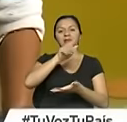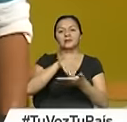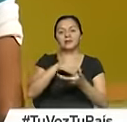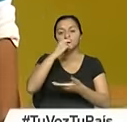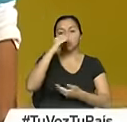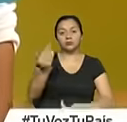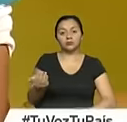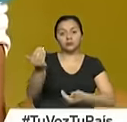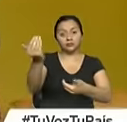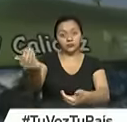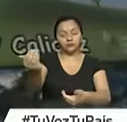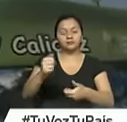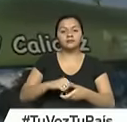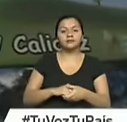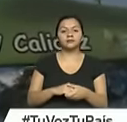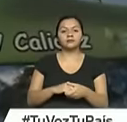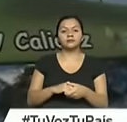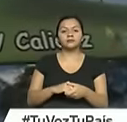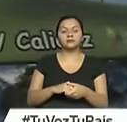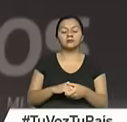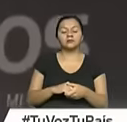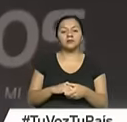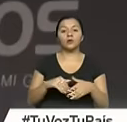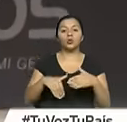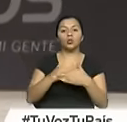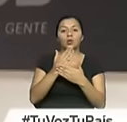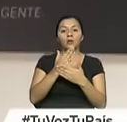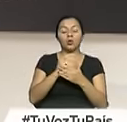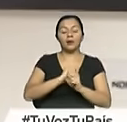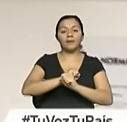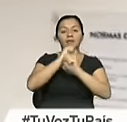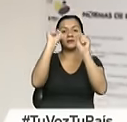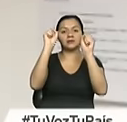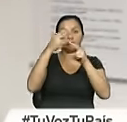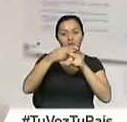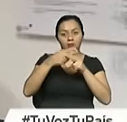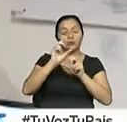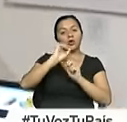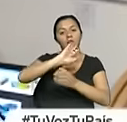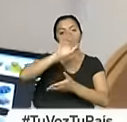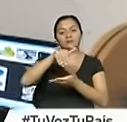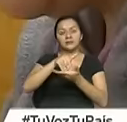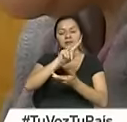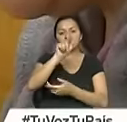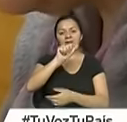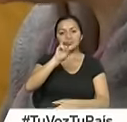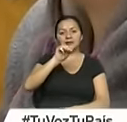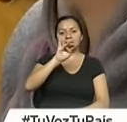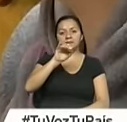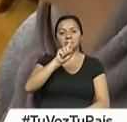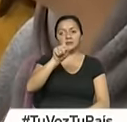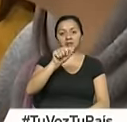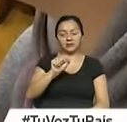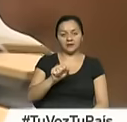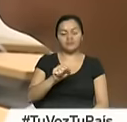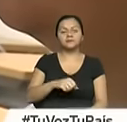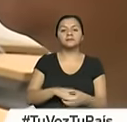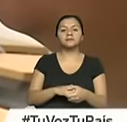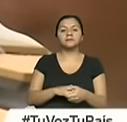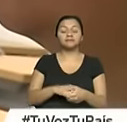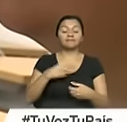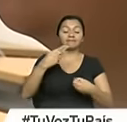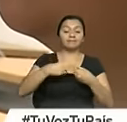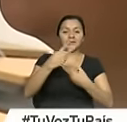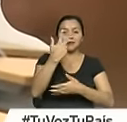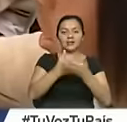Centro Infantil del Buen Vivir, Nuevo Amanecer, o el Infocentro de Zambisa. Sofía Sono asiste con